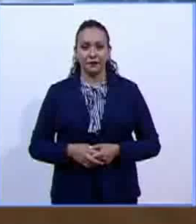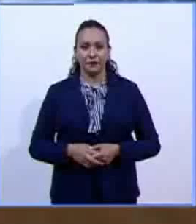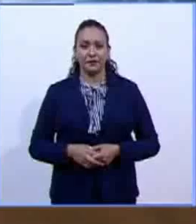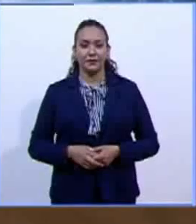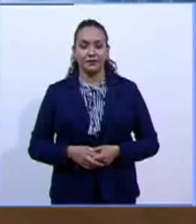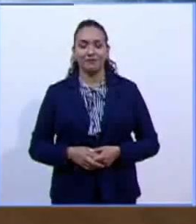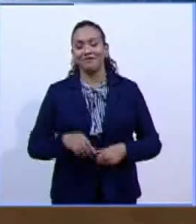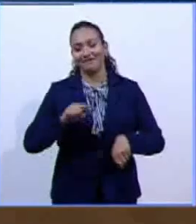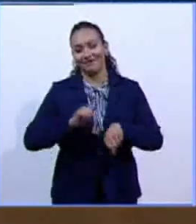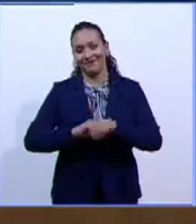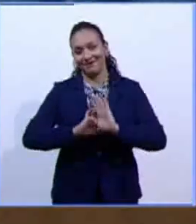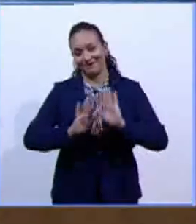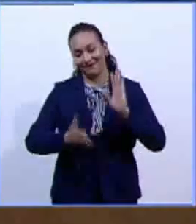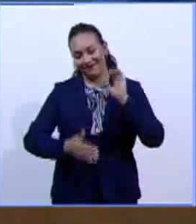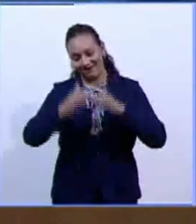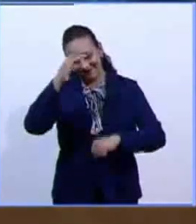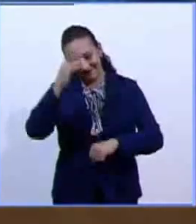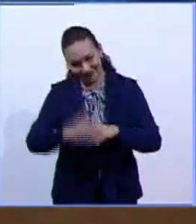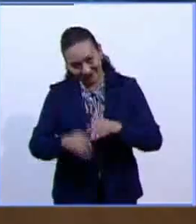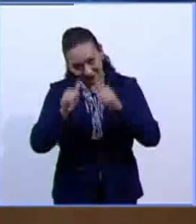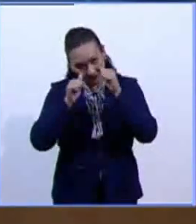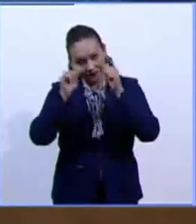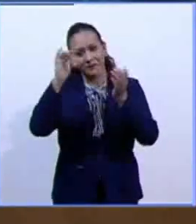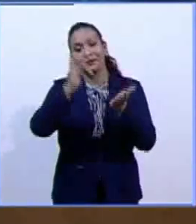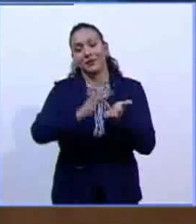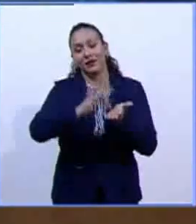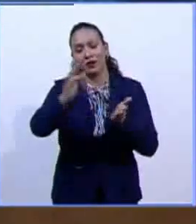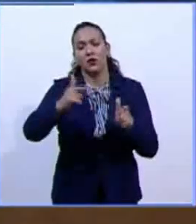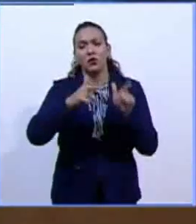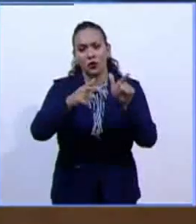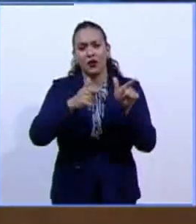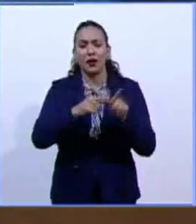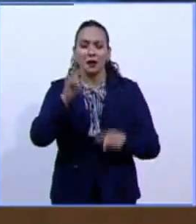Y ya nos vamos, pero continúe en la señal del canal del